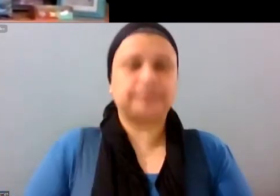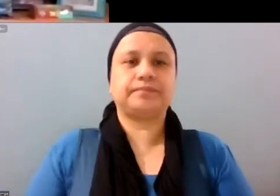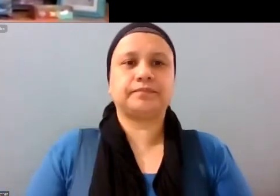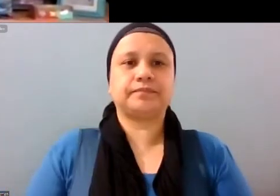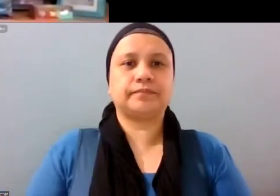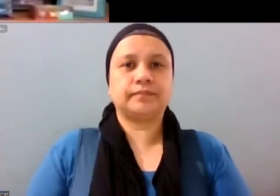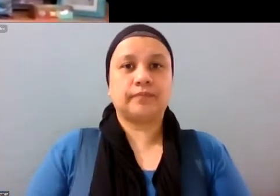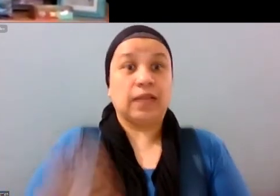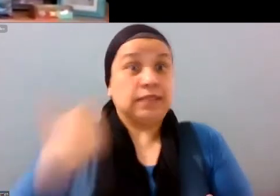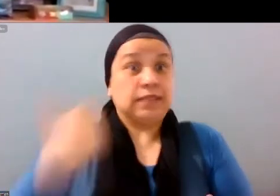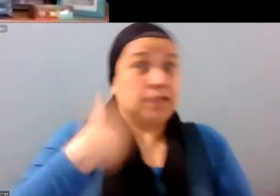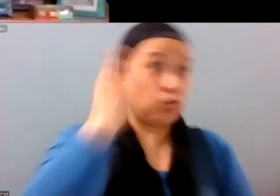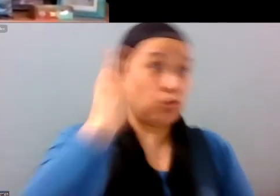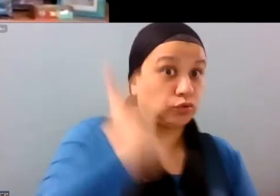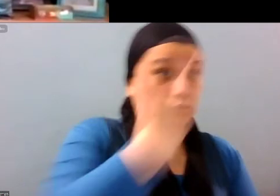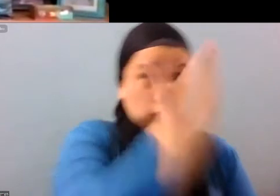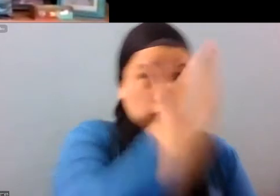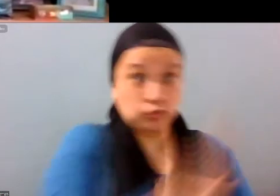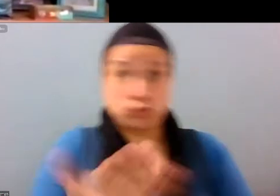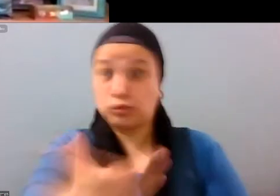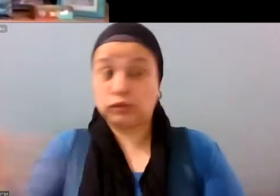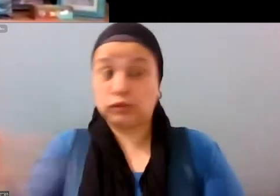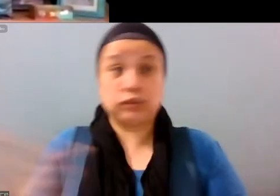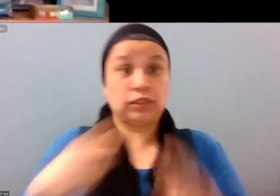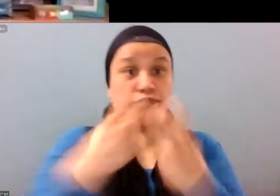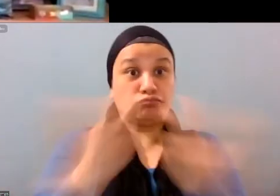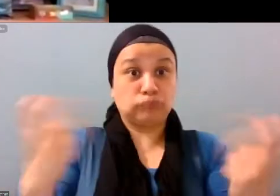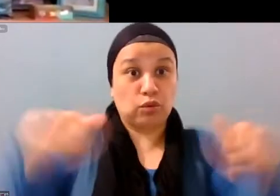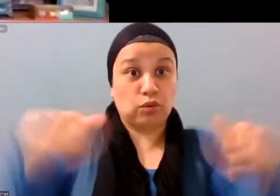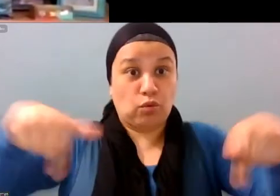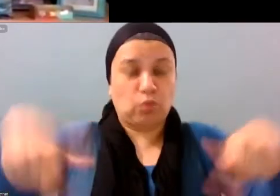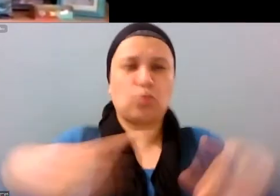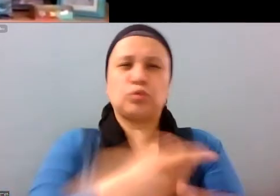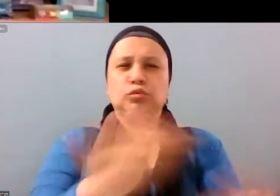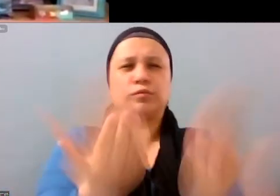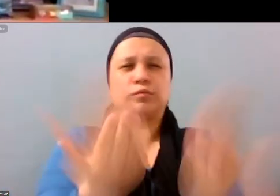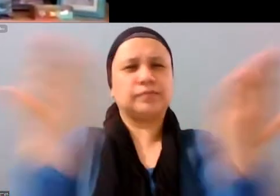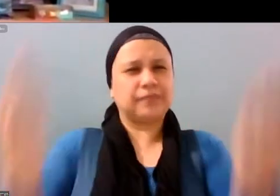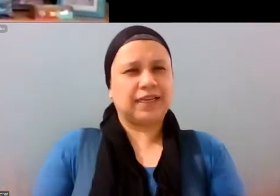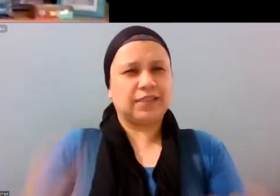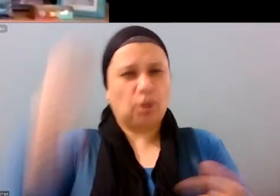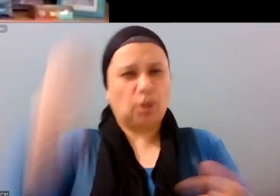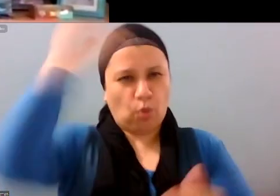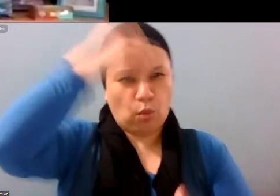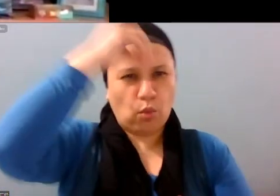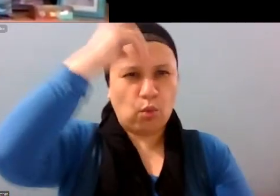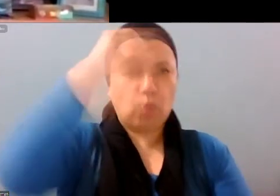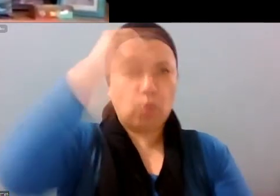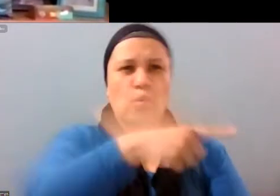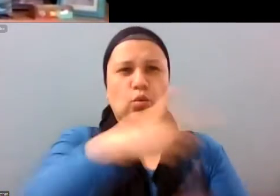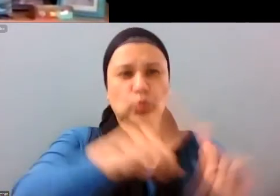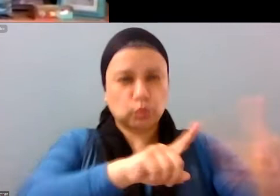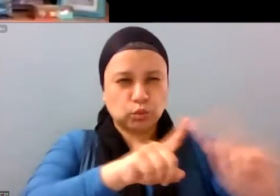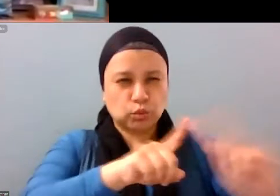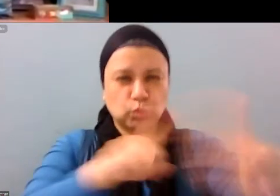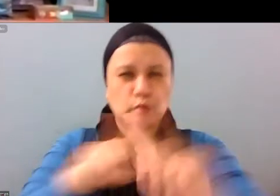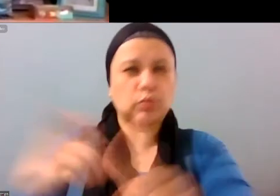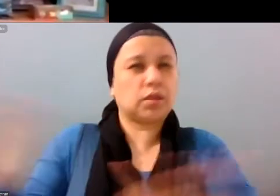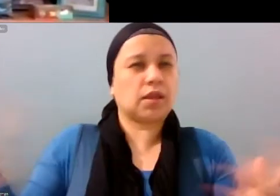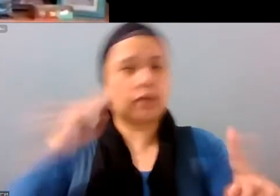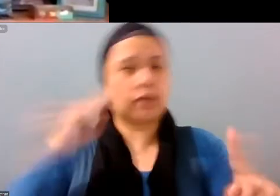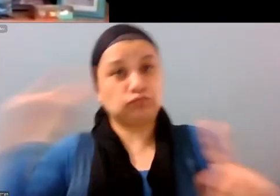señoras panelistas que nos acompañan el día de hoy y que con su presencia con su opinión con sus diferentes puntos de vista